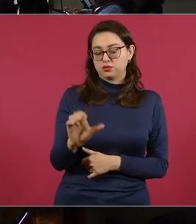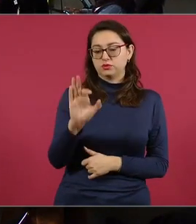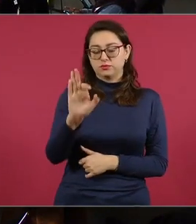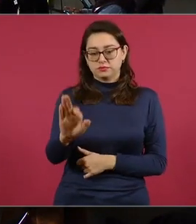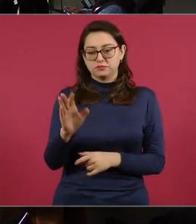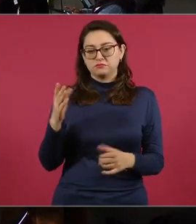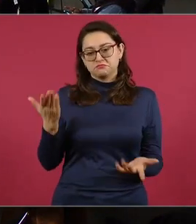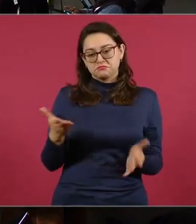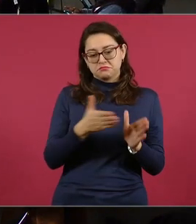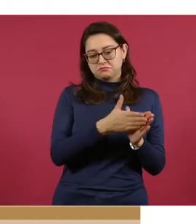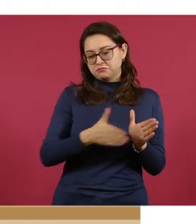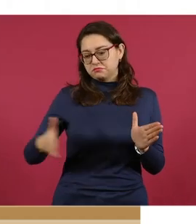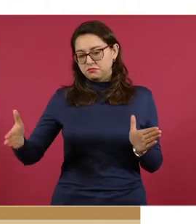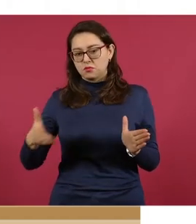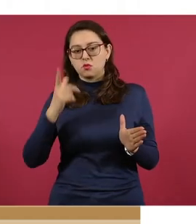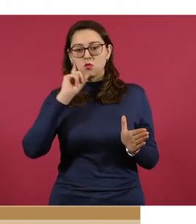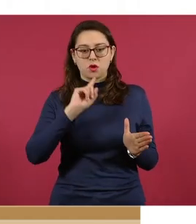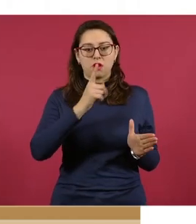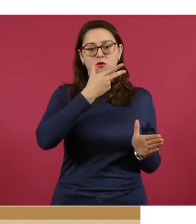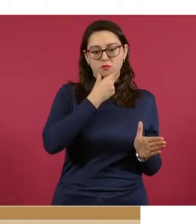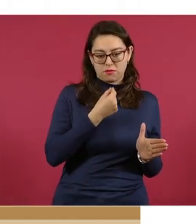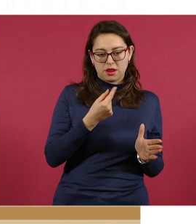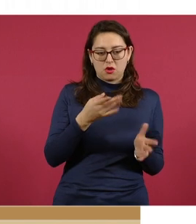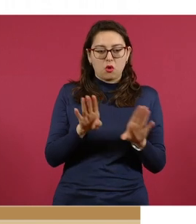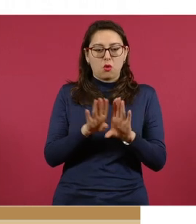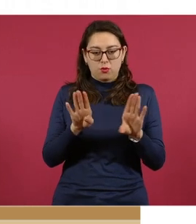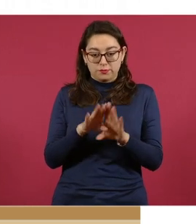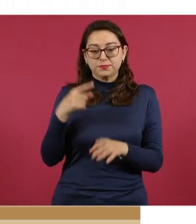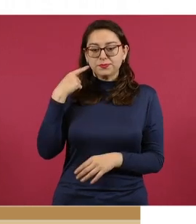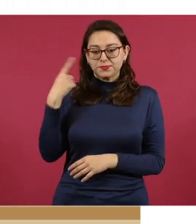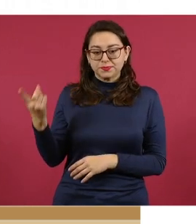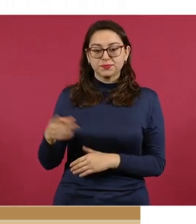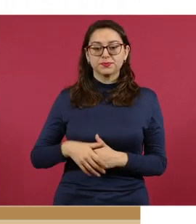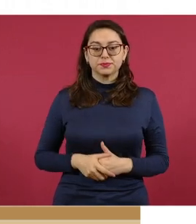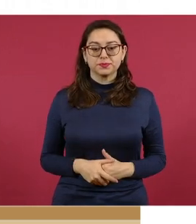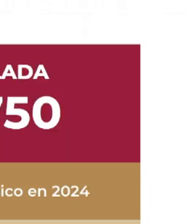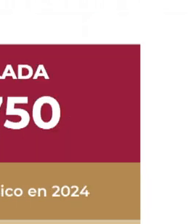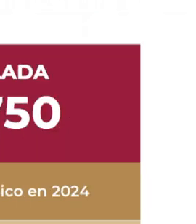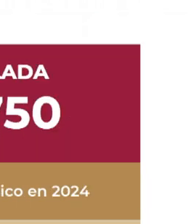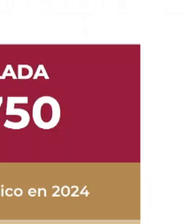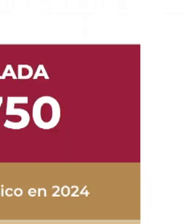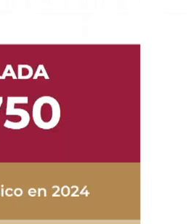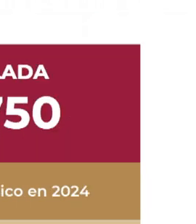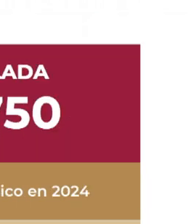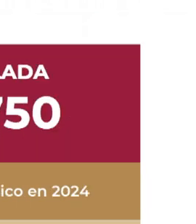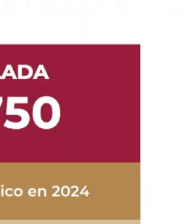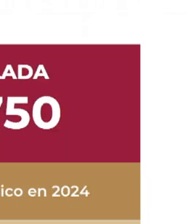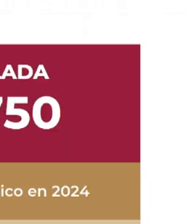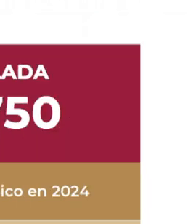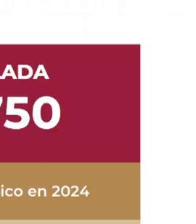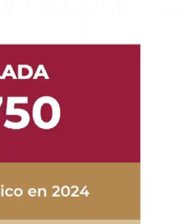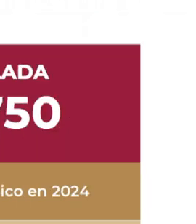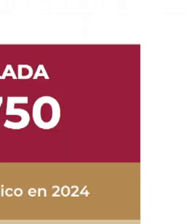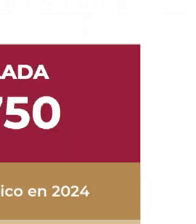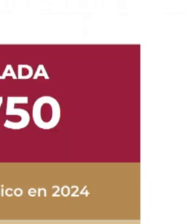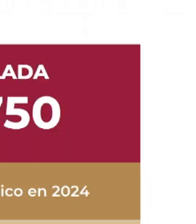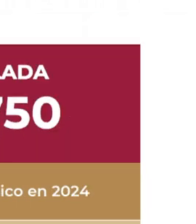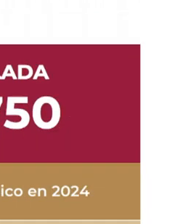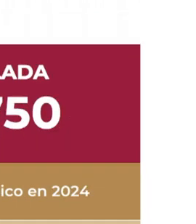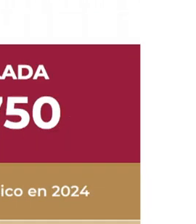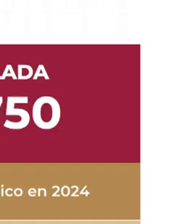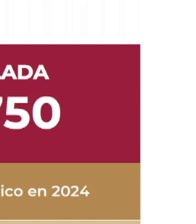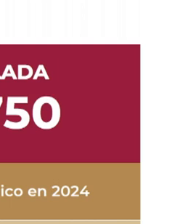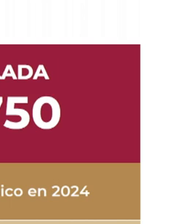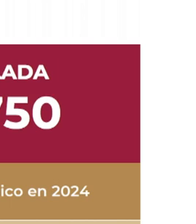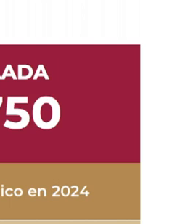entre 18 y 29 años que no se encuentran en estudio y en trabajo, y por lo cual reciben una capacitación a lo largo de